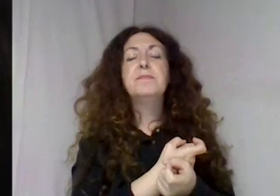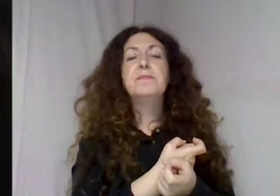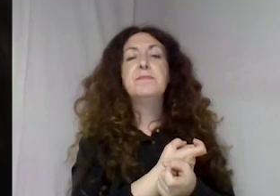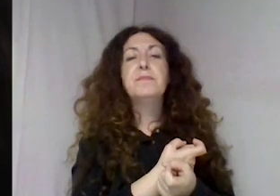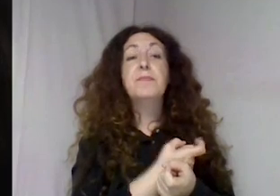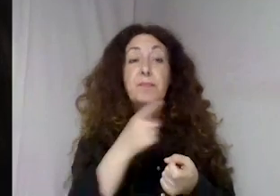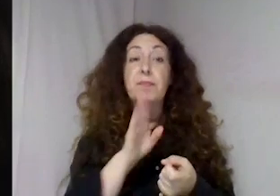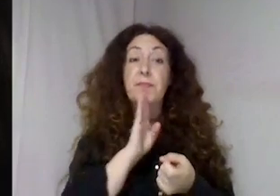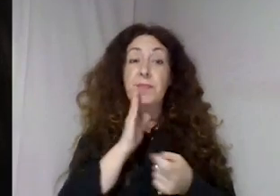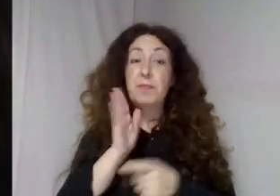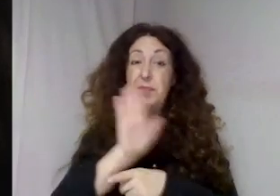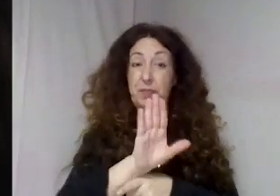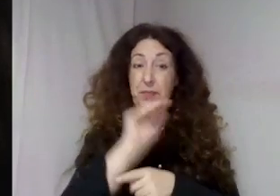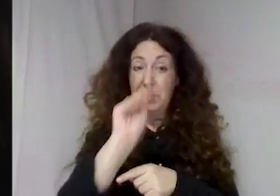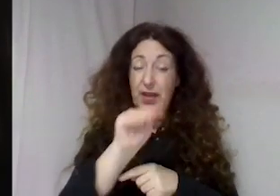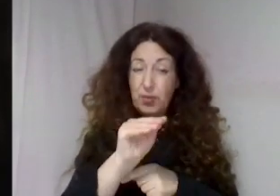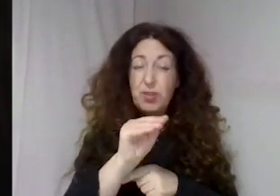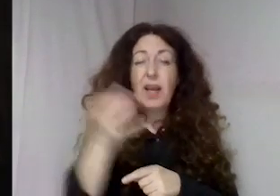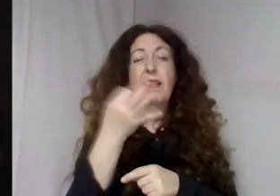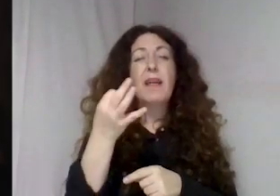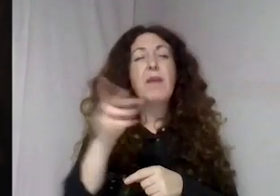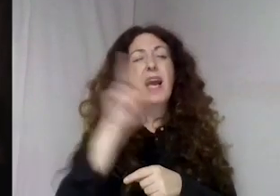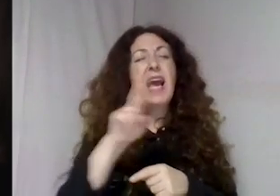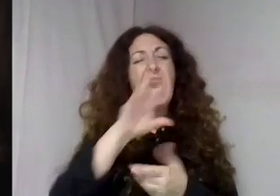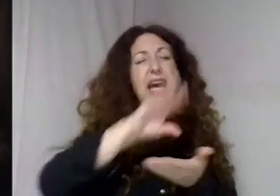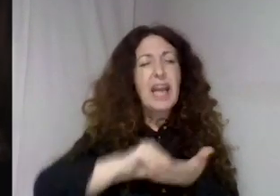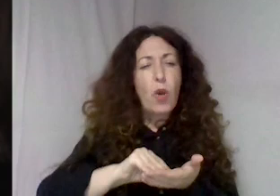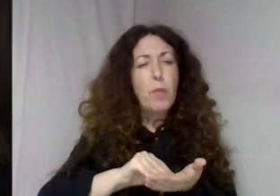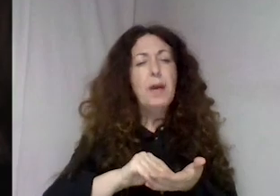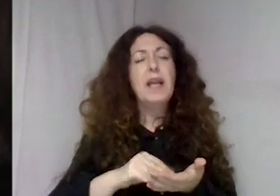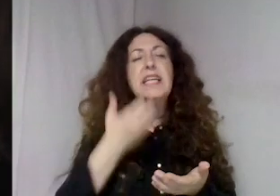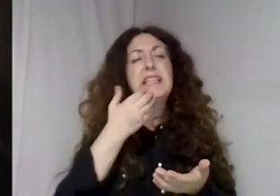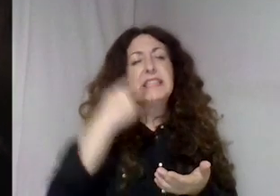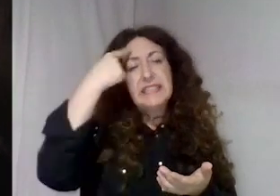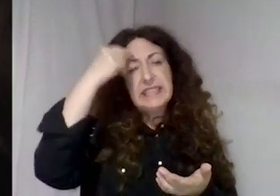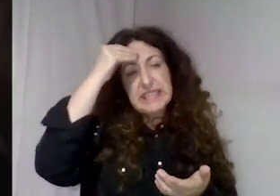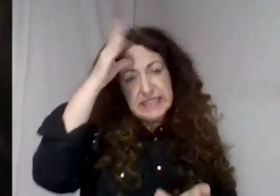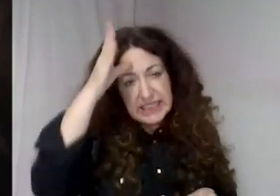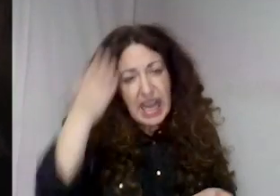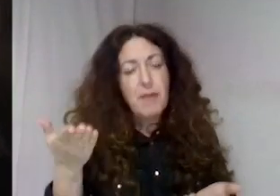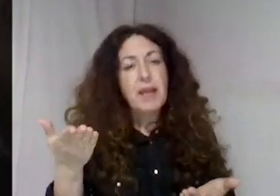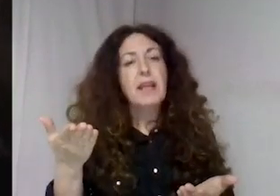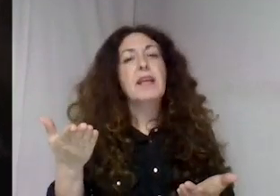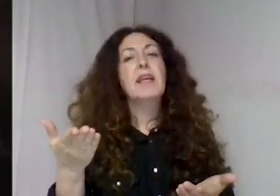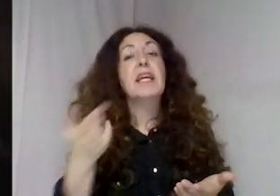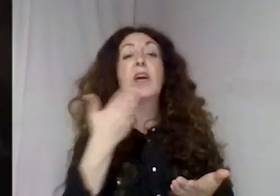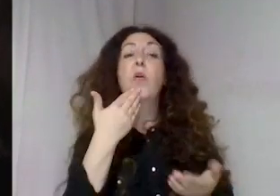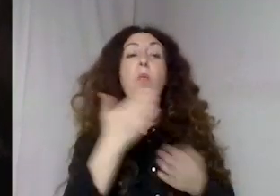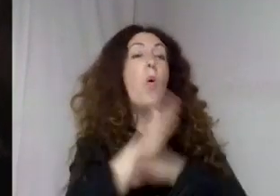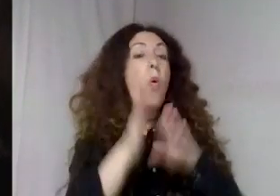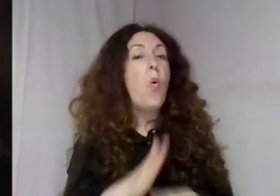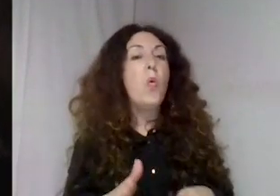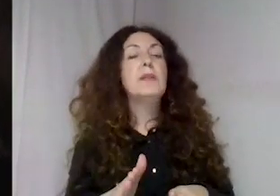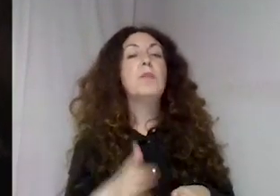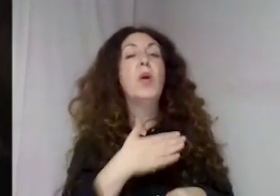era el manuscrito perdido, el que estaba envenenado, en fin, esto es una broma de un semiótico en último término, es lo que tú